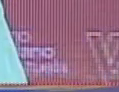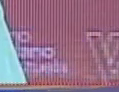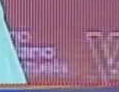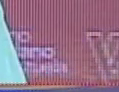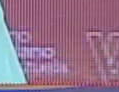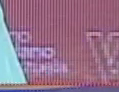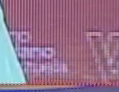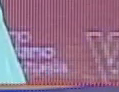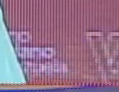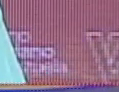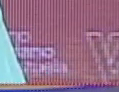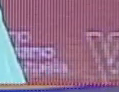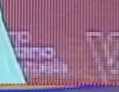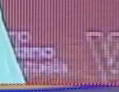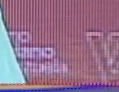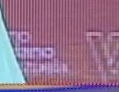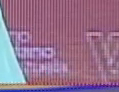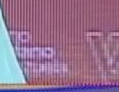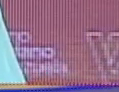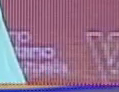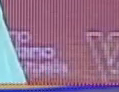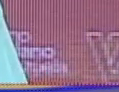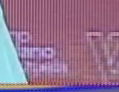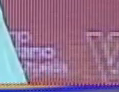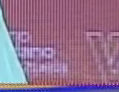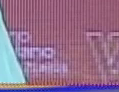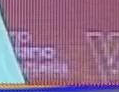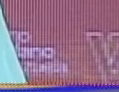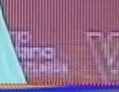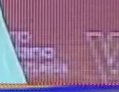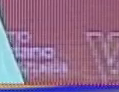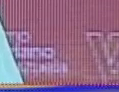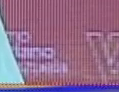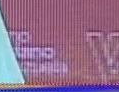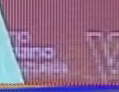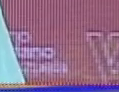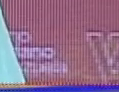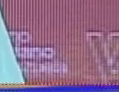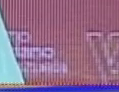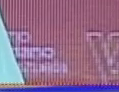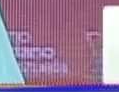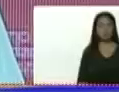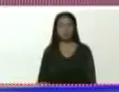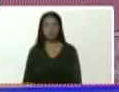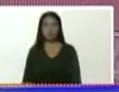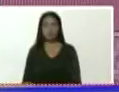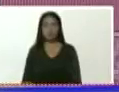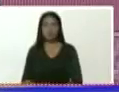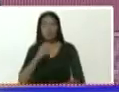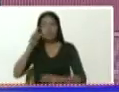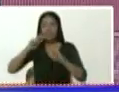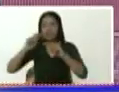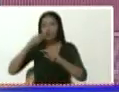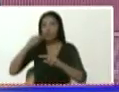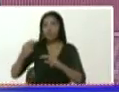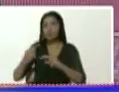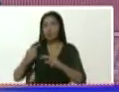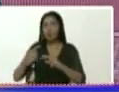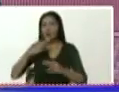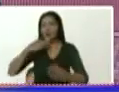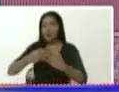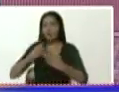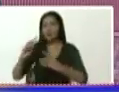A seguir venciendo, qué buen mensaje ese niño. Y a ese niño le digo, y que darle las gracias a Hugo